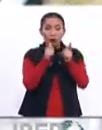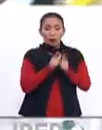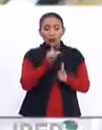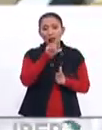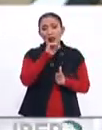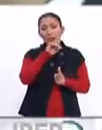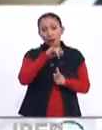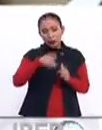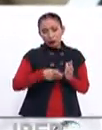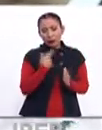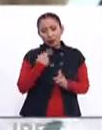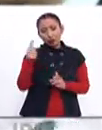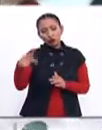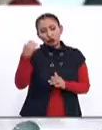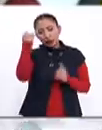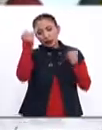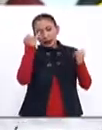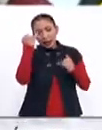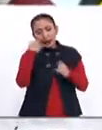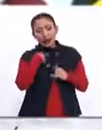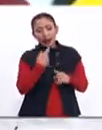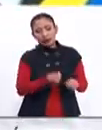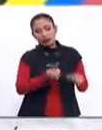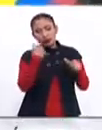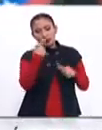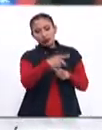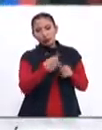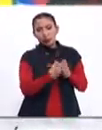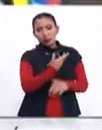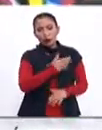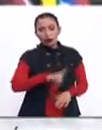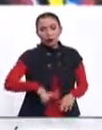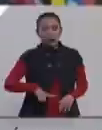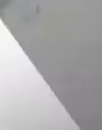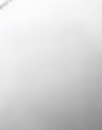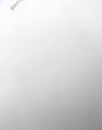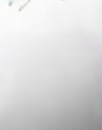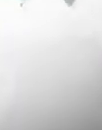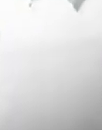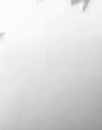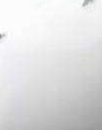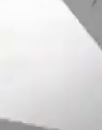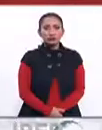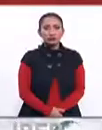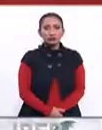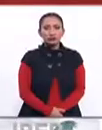Lima a ratificar su posición de desconocer su nuevo gobierno.